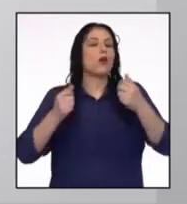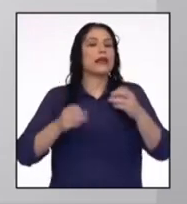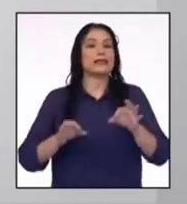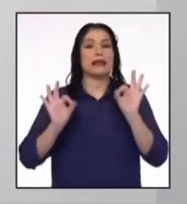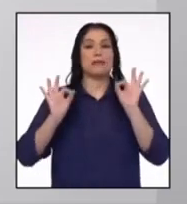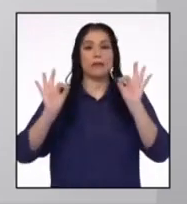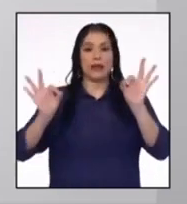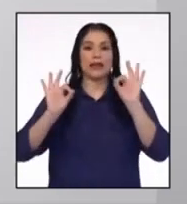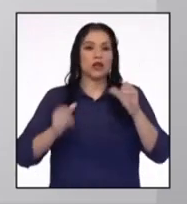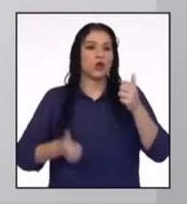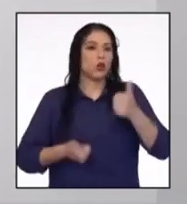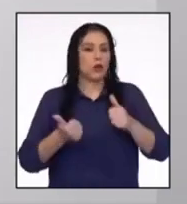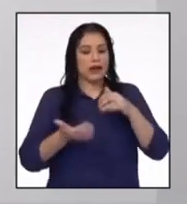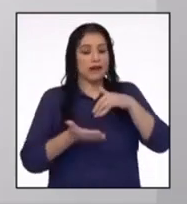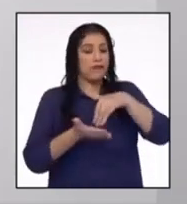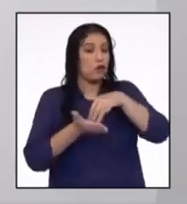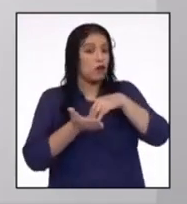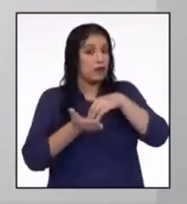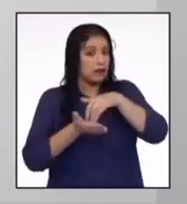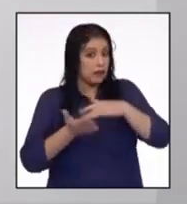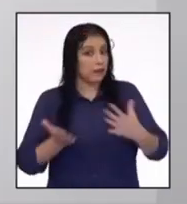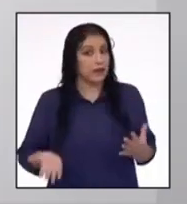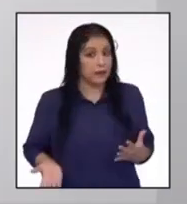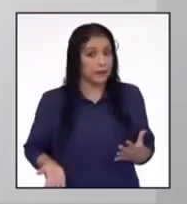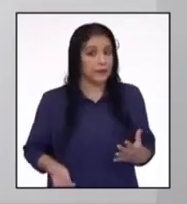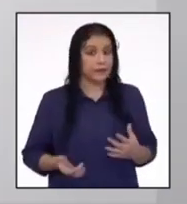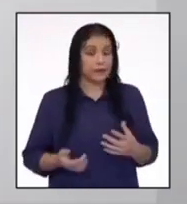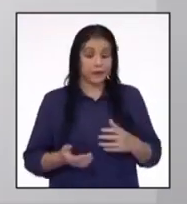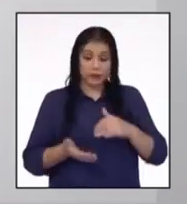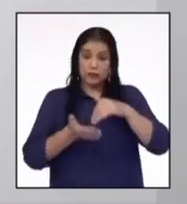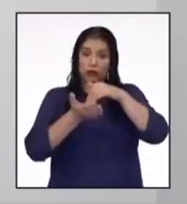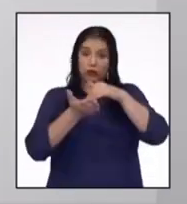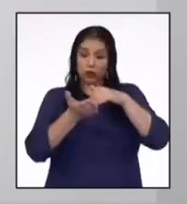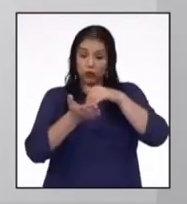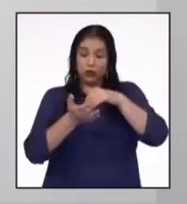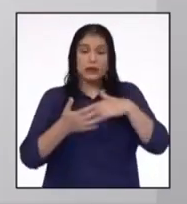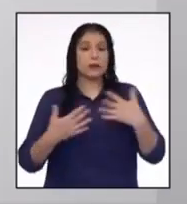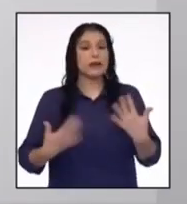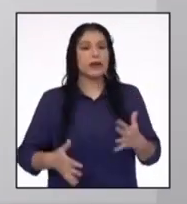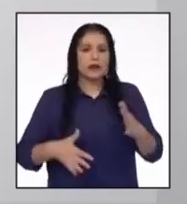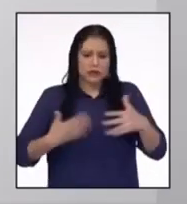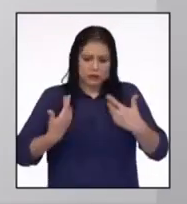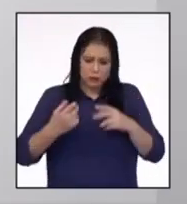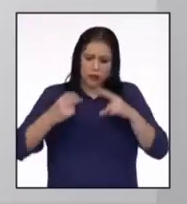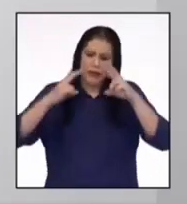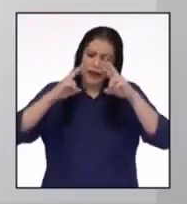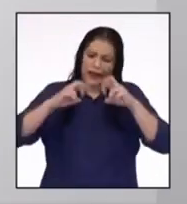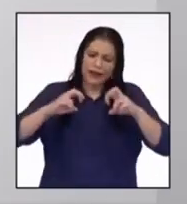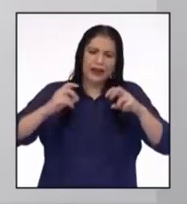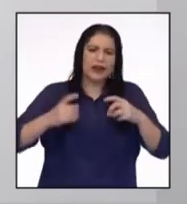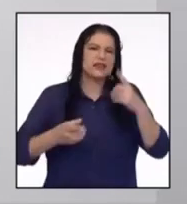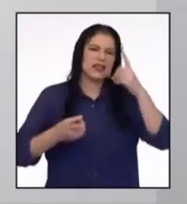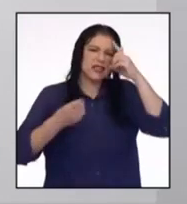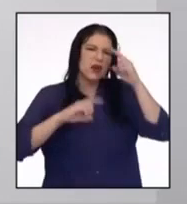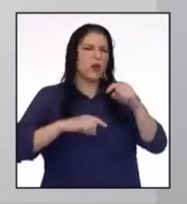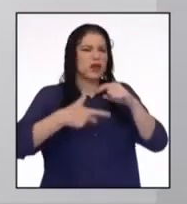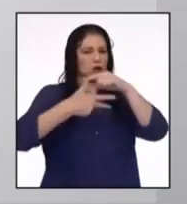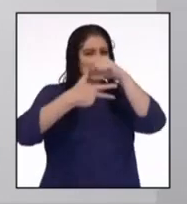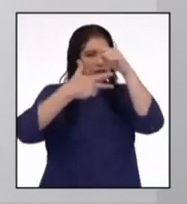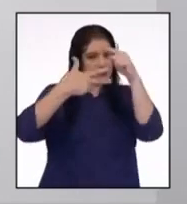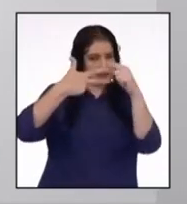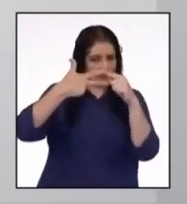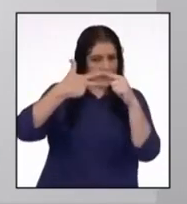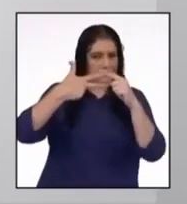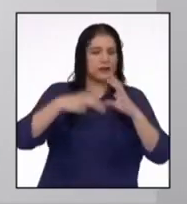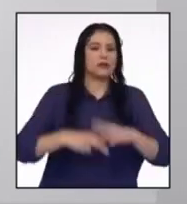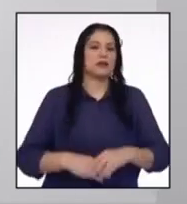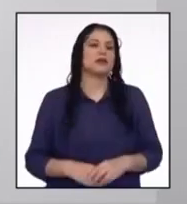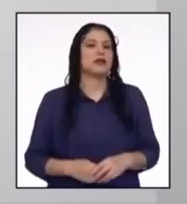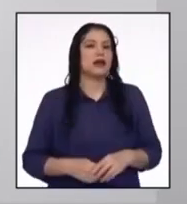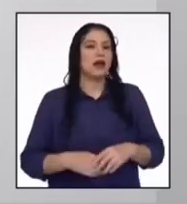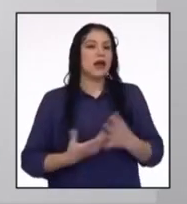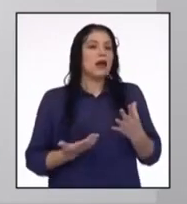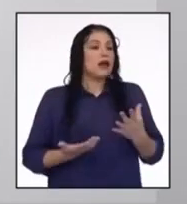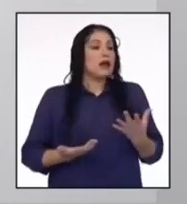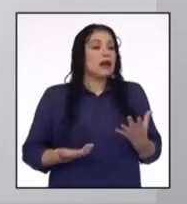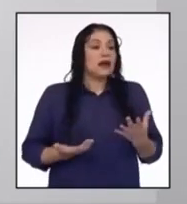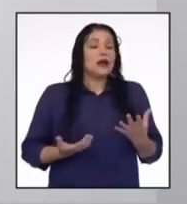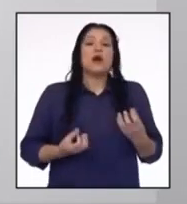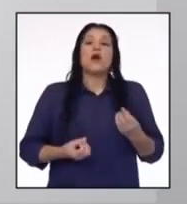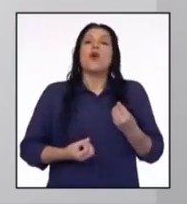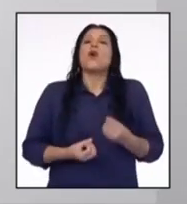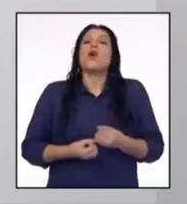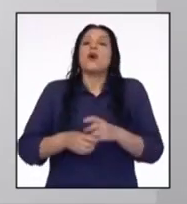y la vulnerabilidad. Esta última puede ser estudiada según 3 factores: